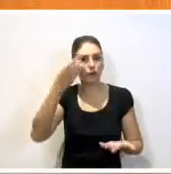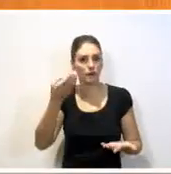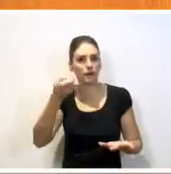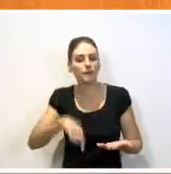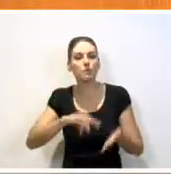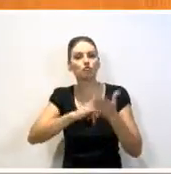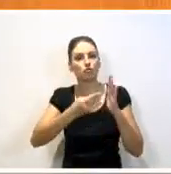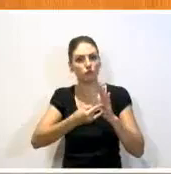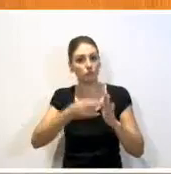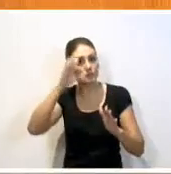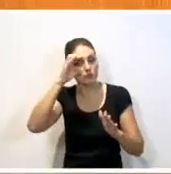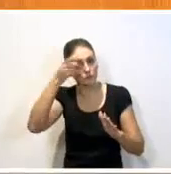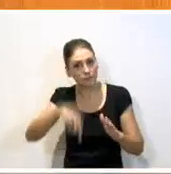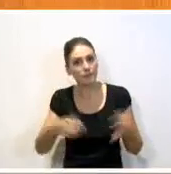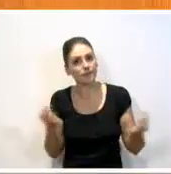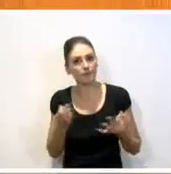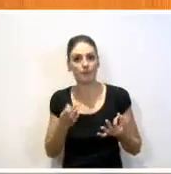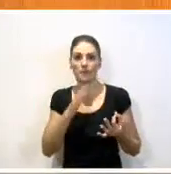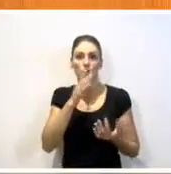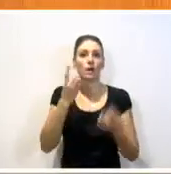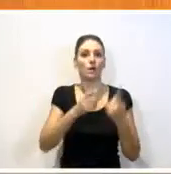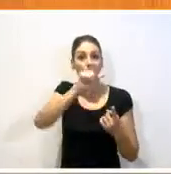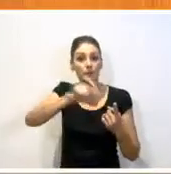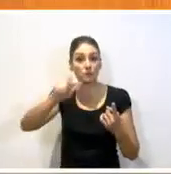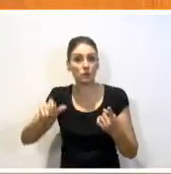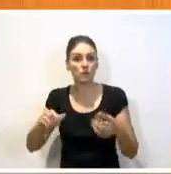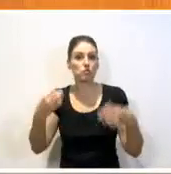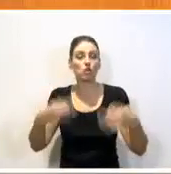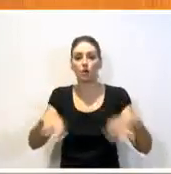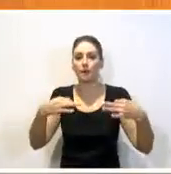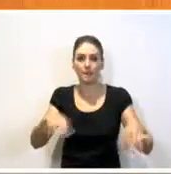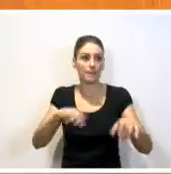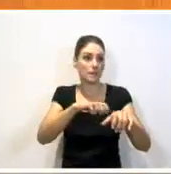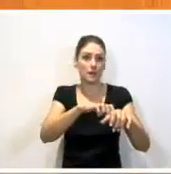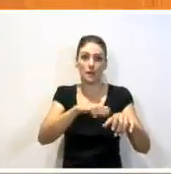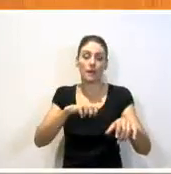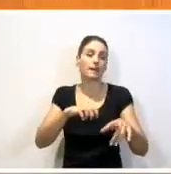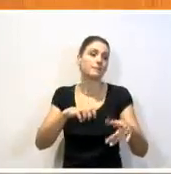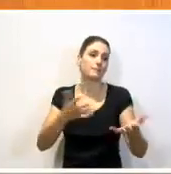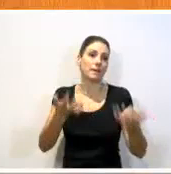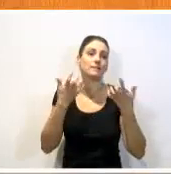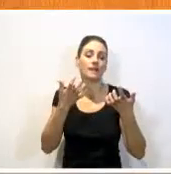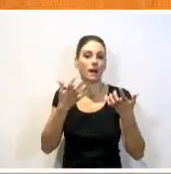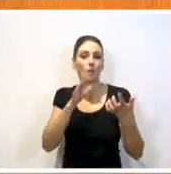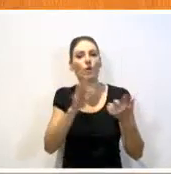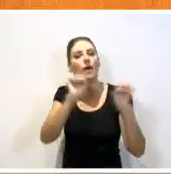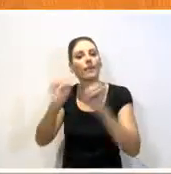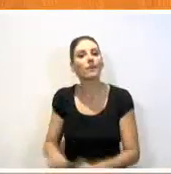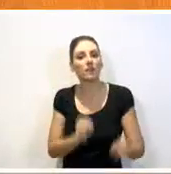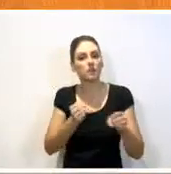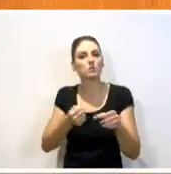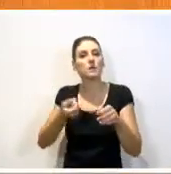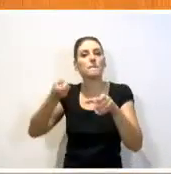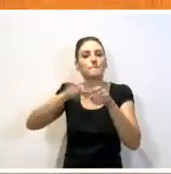las soluciones. Porque la gente, normalmente, que eso yo creo que es la gran ventaja, cuando nosotros defendemos la